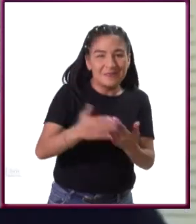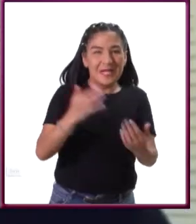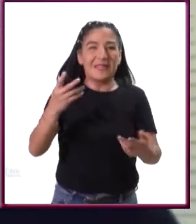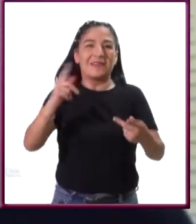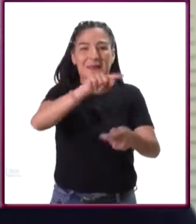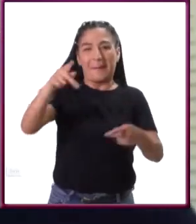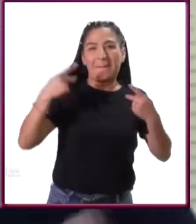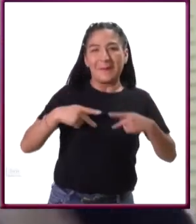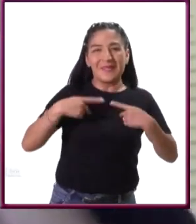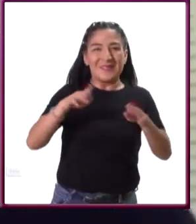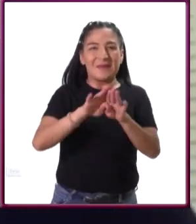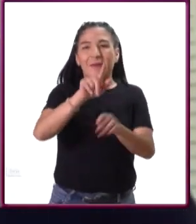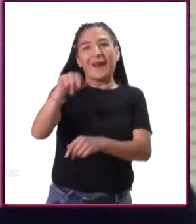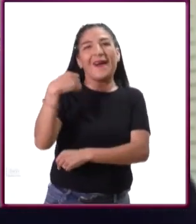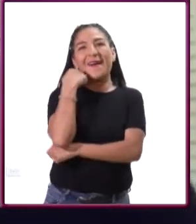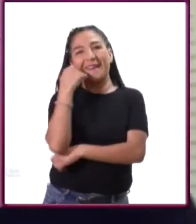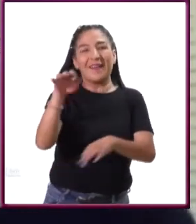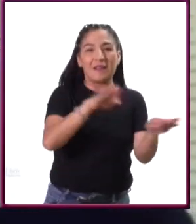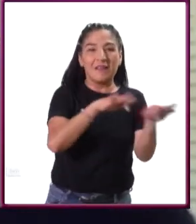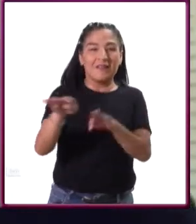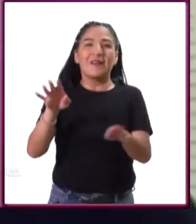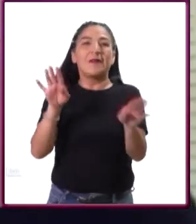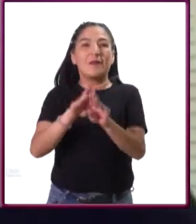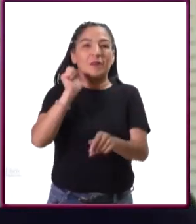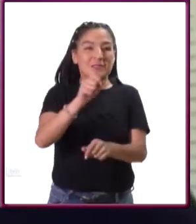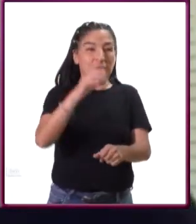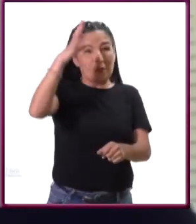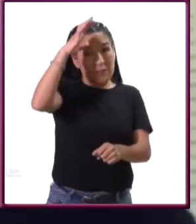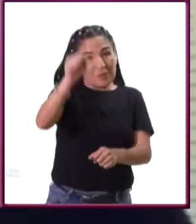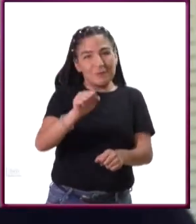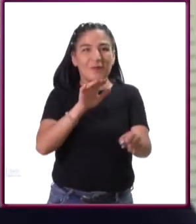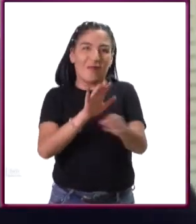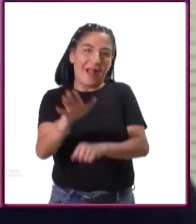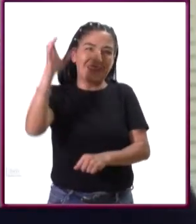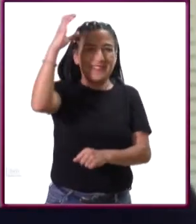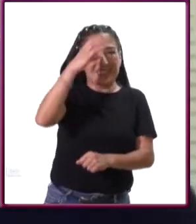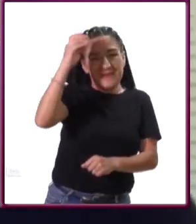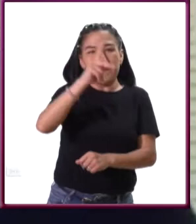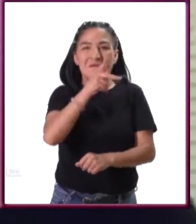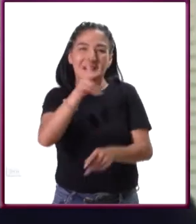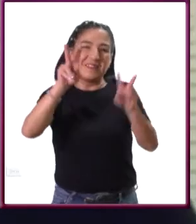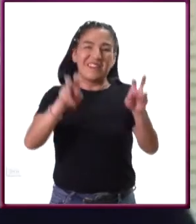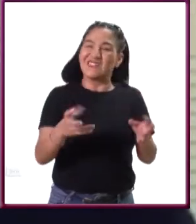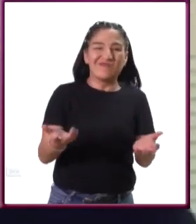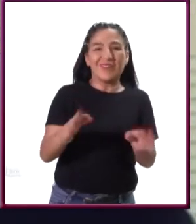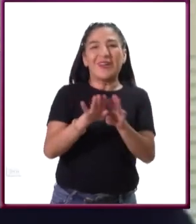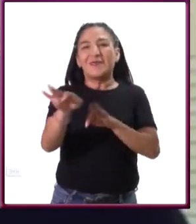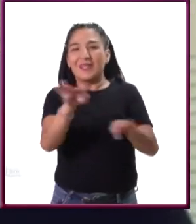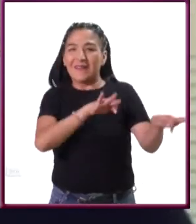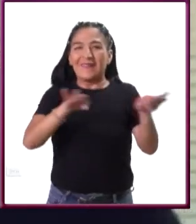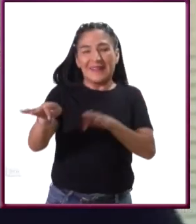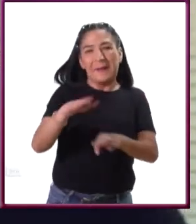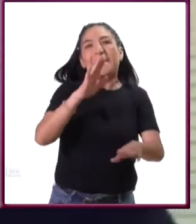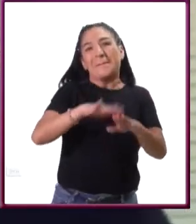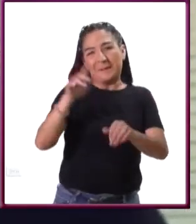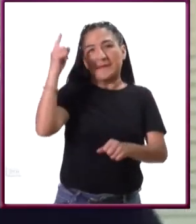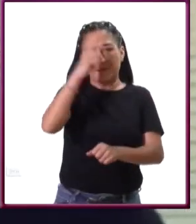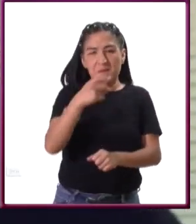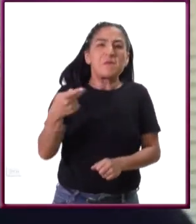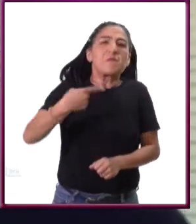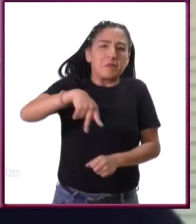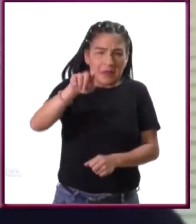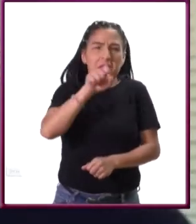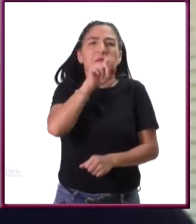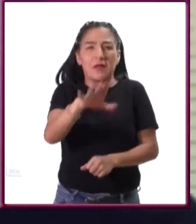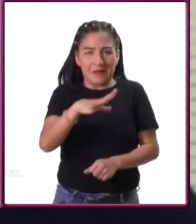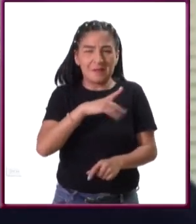la película, no te puedes clavar mucho en los conceptos científicos, ¿no? Uh-huh. Entonces es un poquito más difícil. Sin embargo, existen algunas